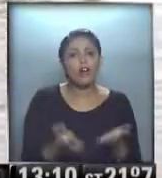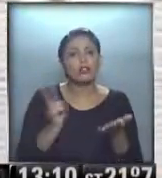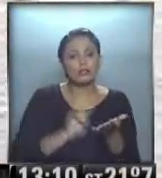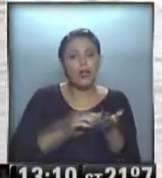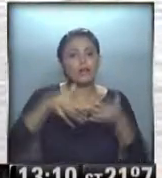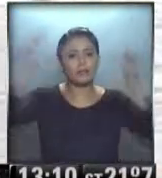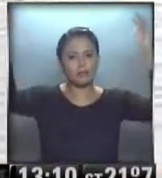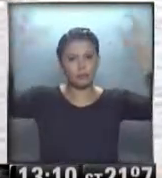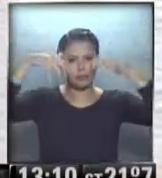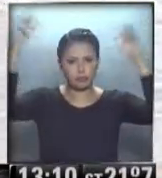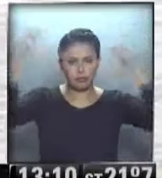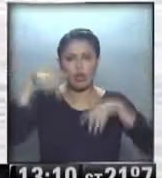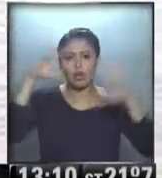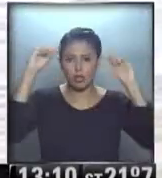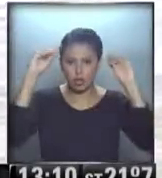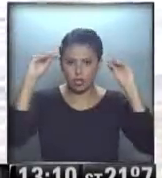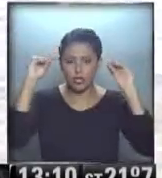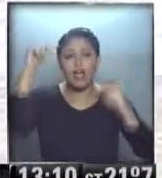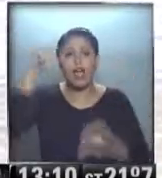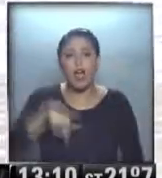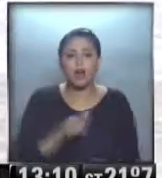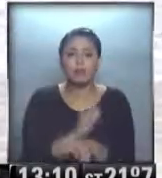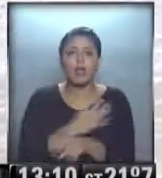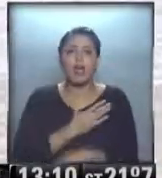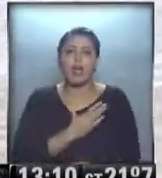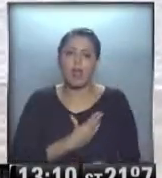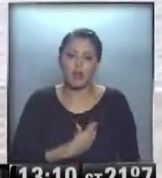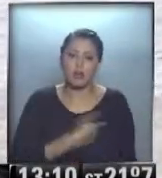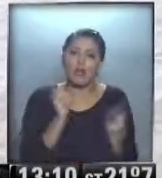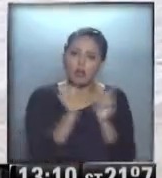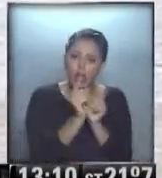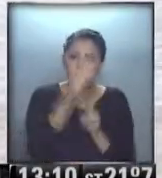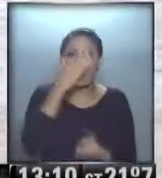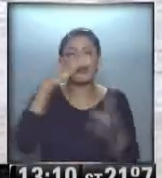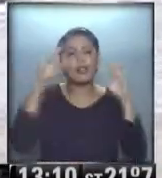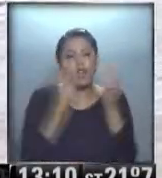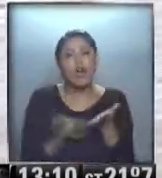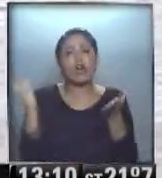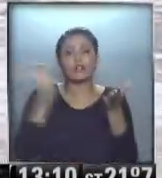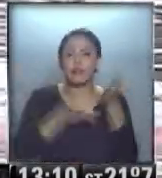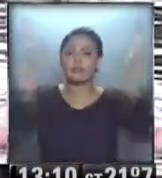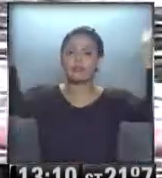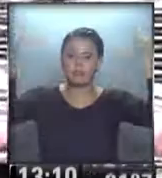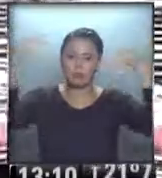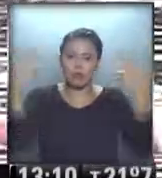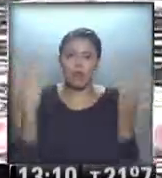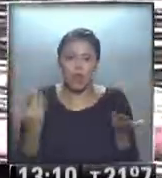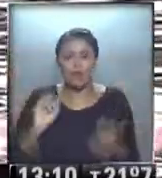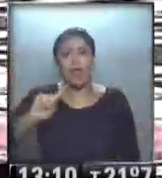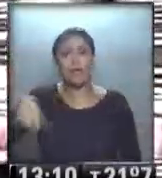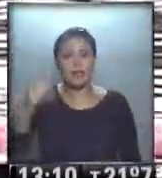llover hacia la noche en este momento es como un respiro hacia la noche vuelve la probabilidad de lluvias mañana